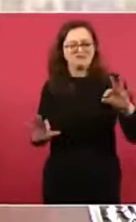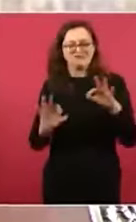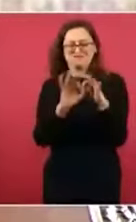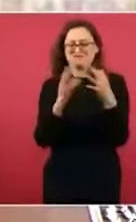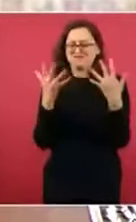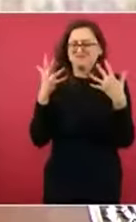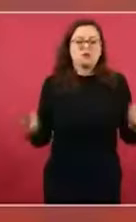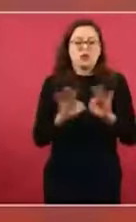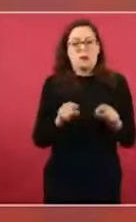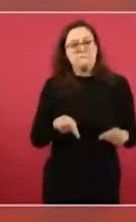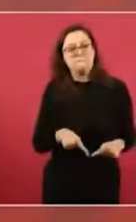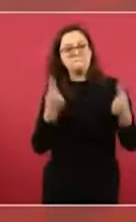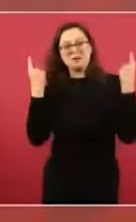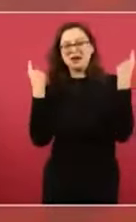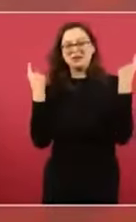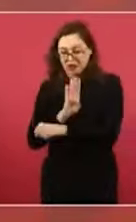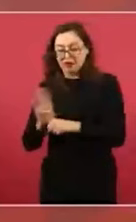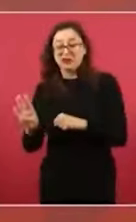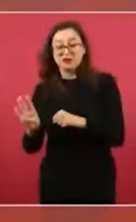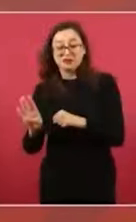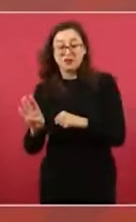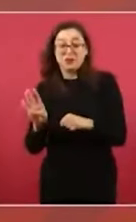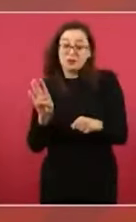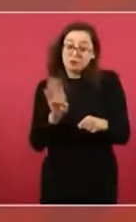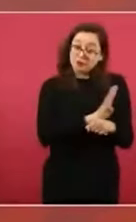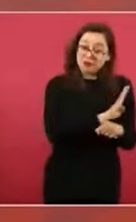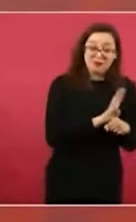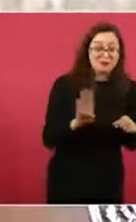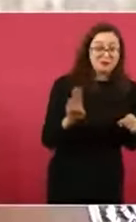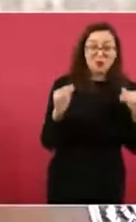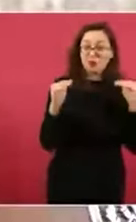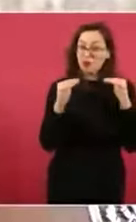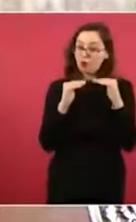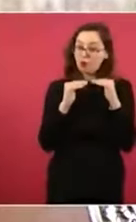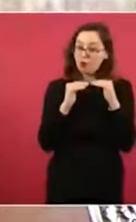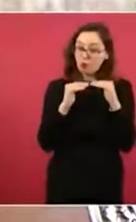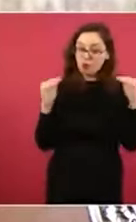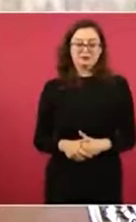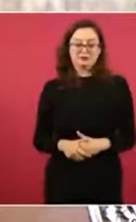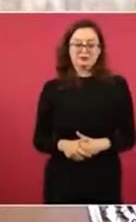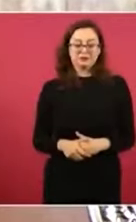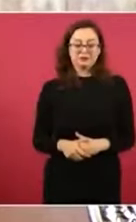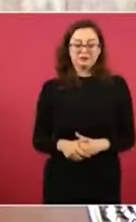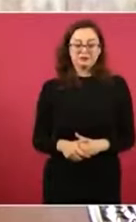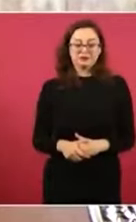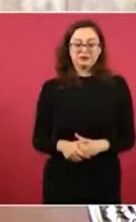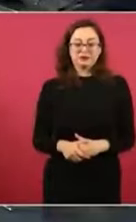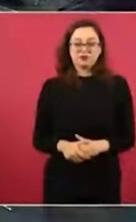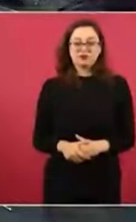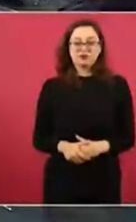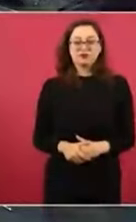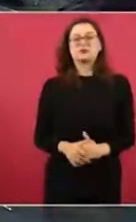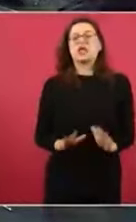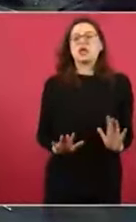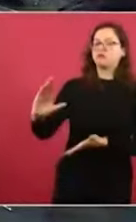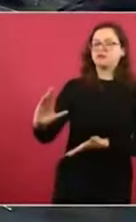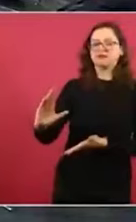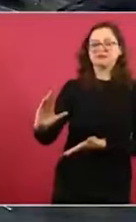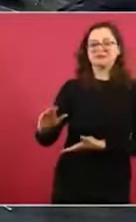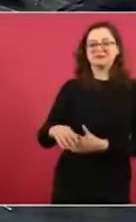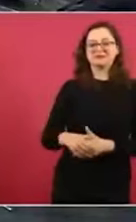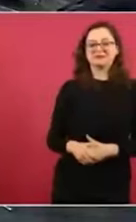indispensable y conveniente para las dos naciones, para los dos pueblos. Ya no es que te cierro la frontera